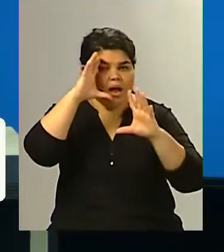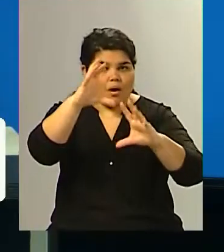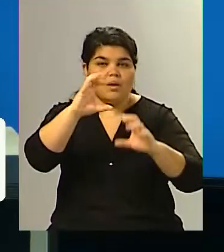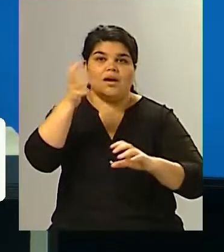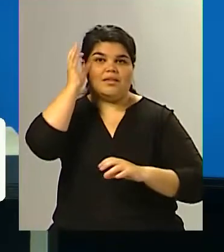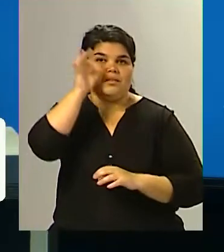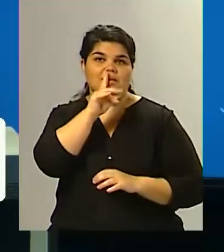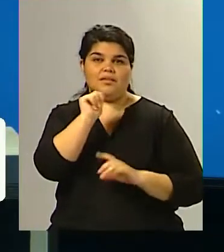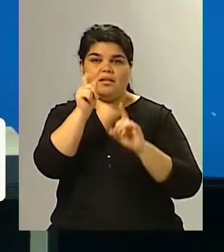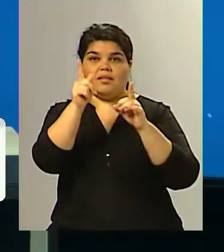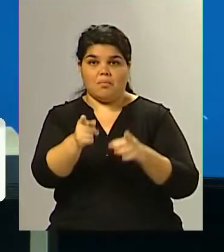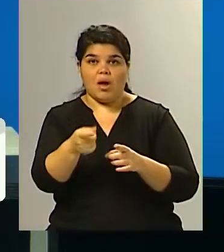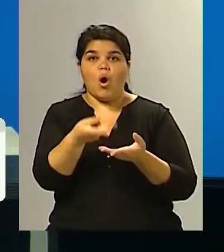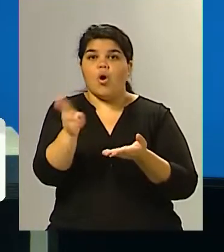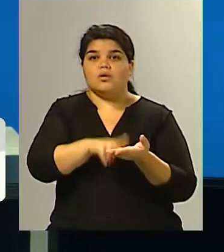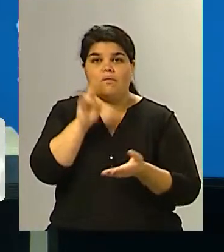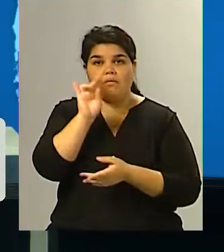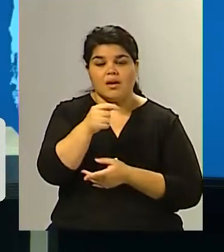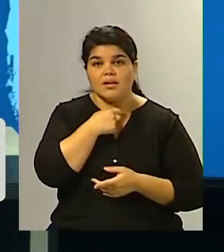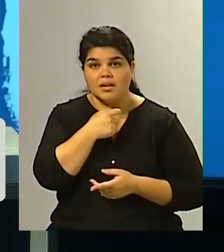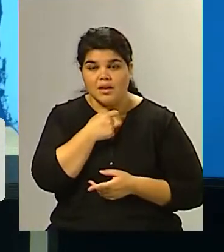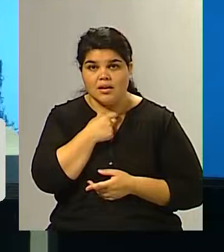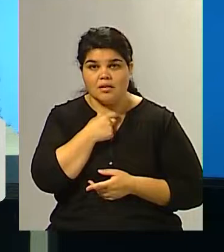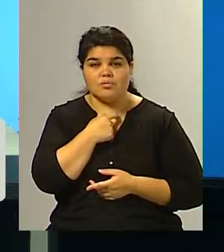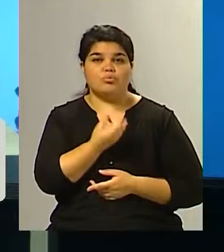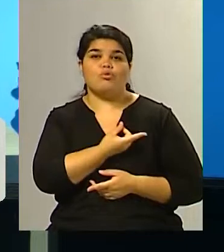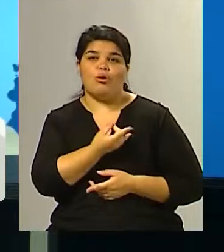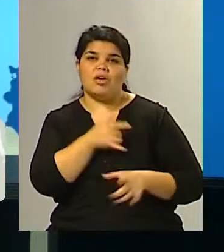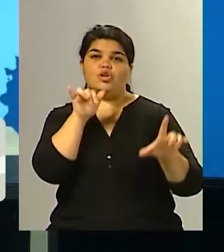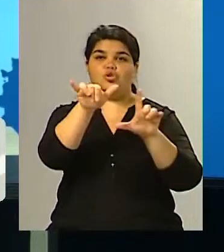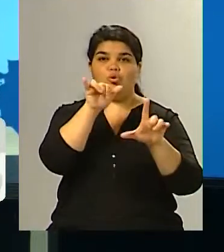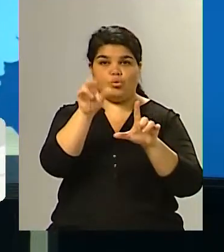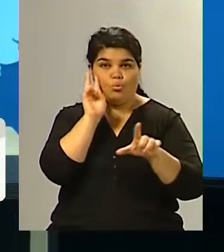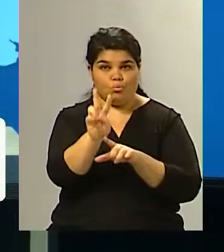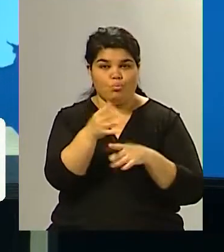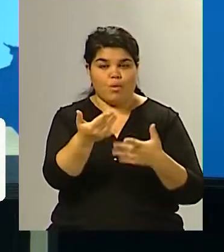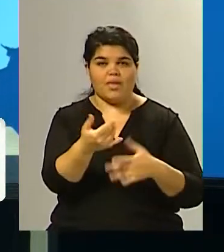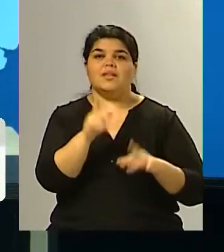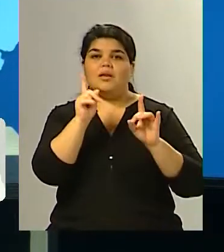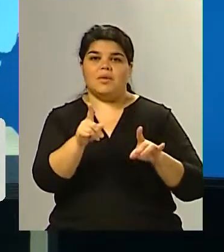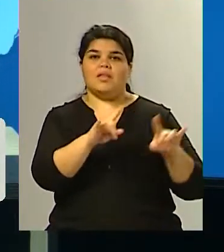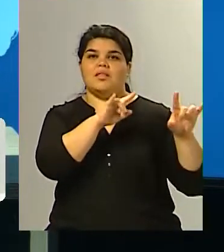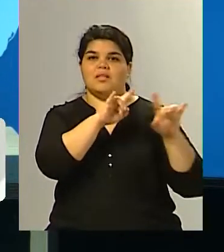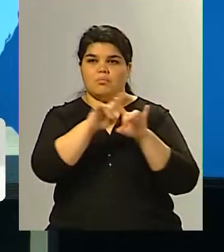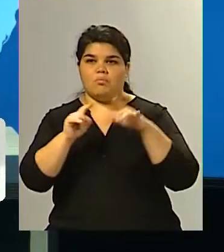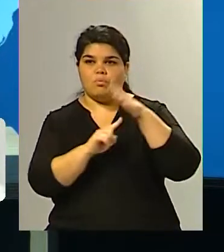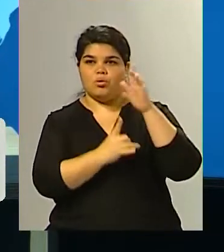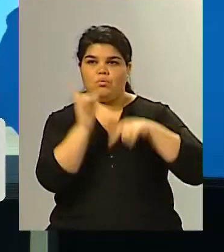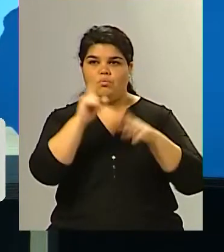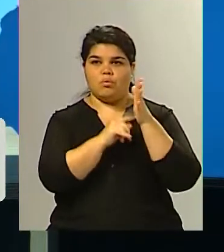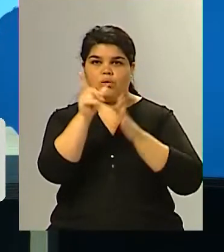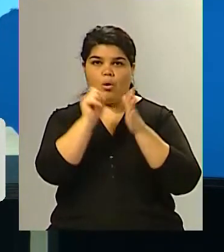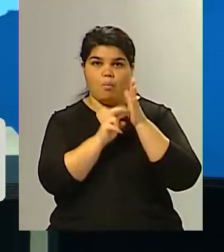en el 30 de la TDA y que si quieren volver a ver el programa lo pueden hacer en nuestro canal de YouTube. Y por streaming estamos en